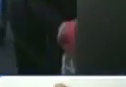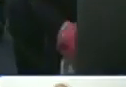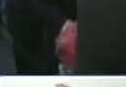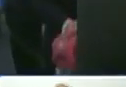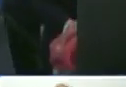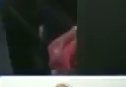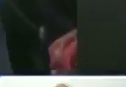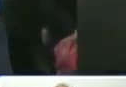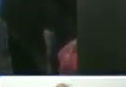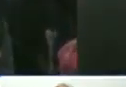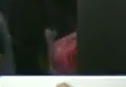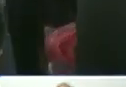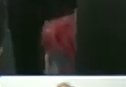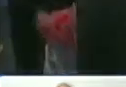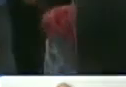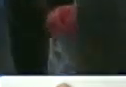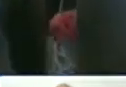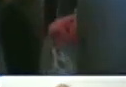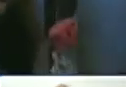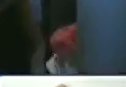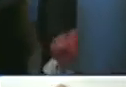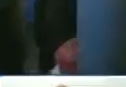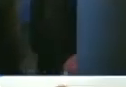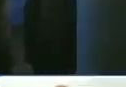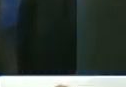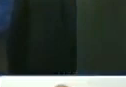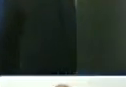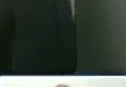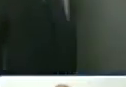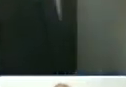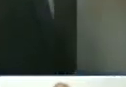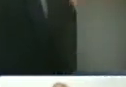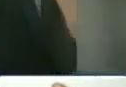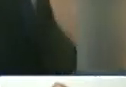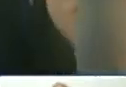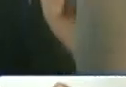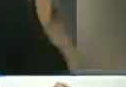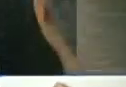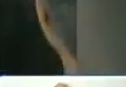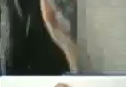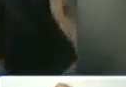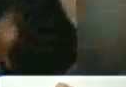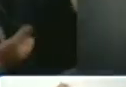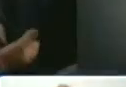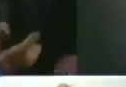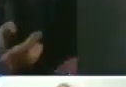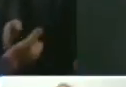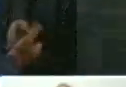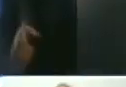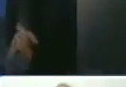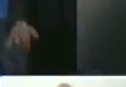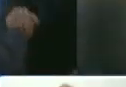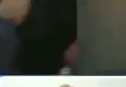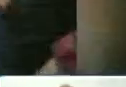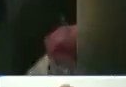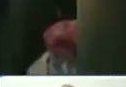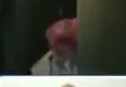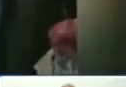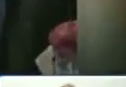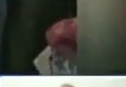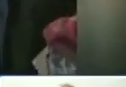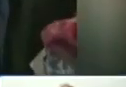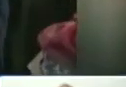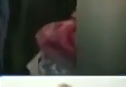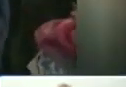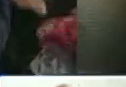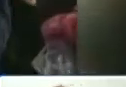Venezuela da el ejemplo de abrir sus compuertas primero realizamos empezando el año